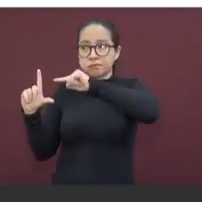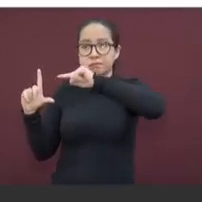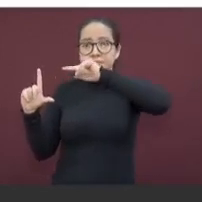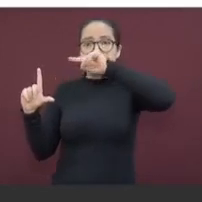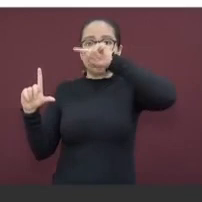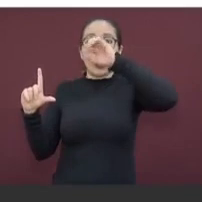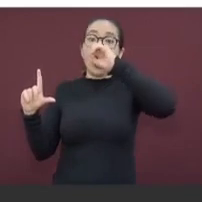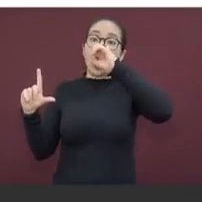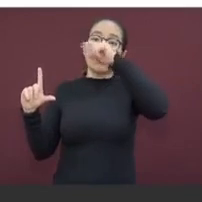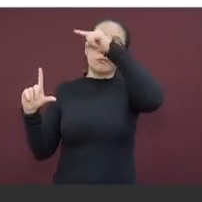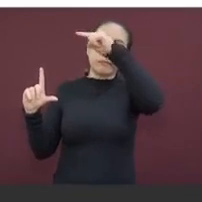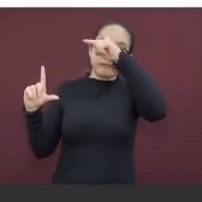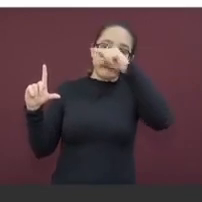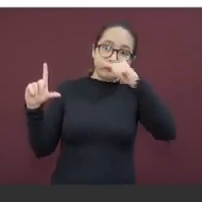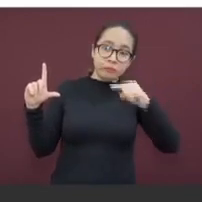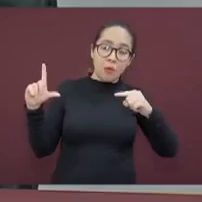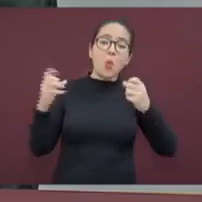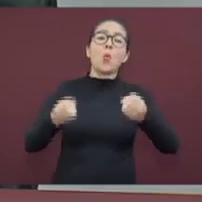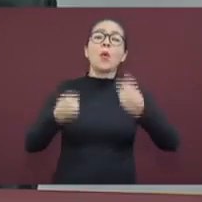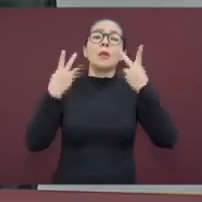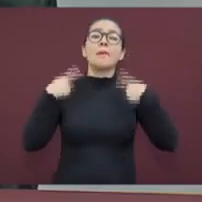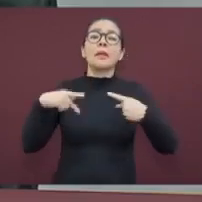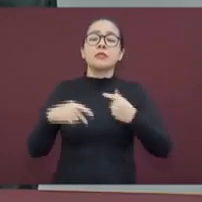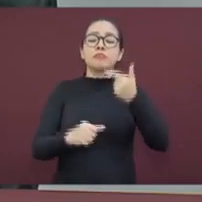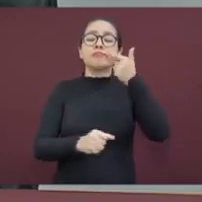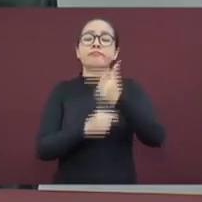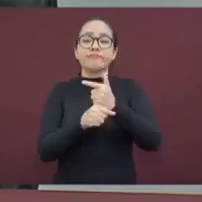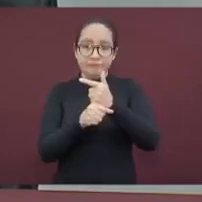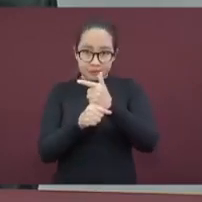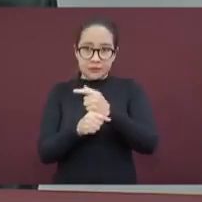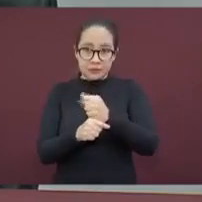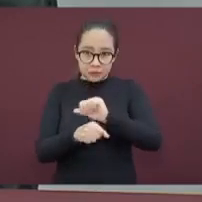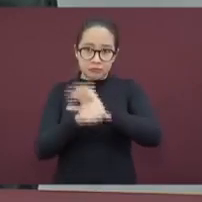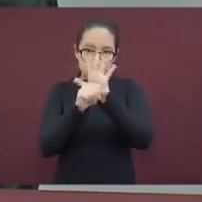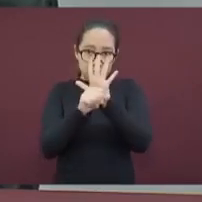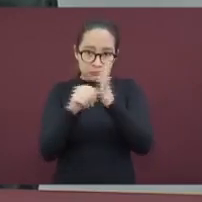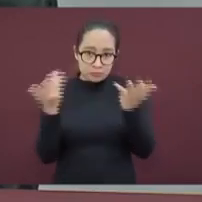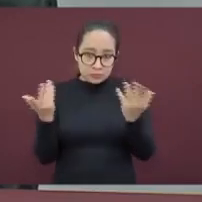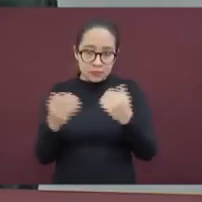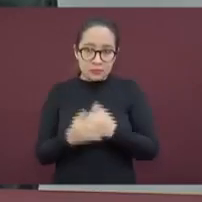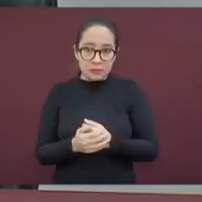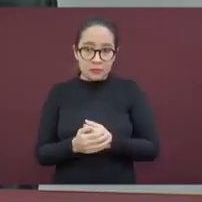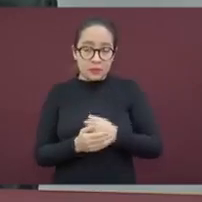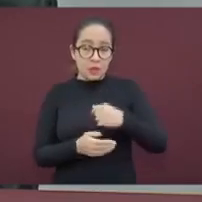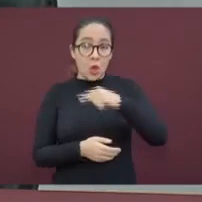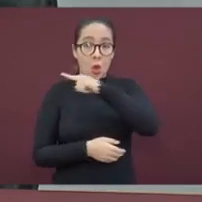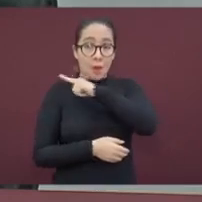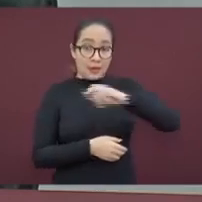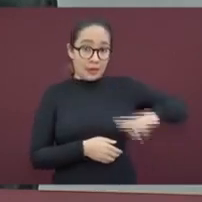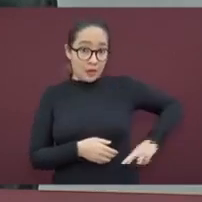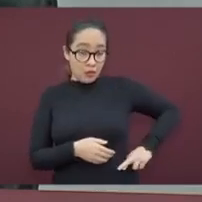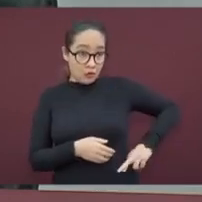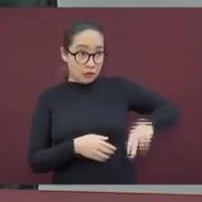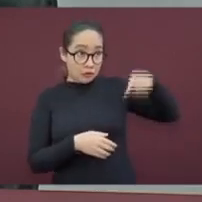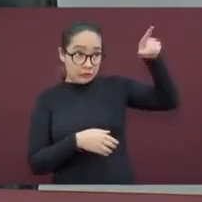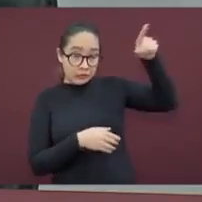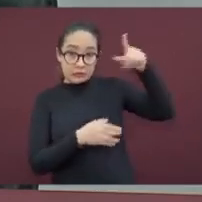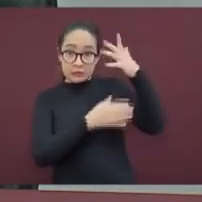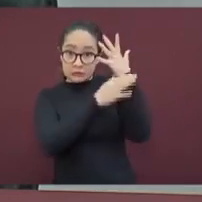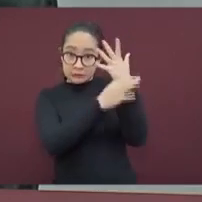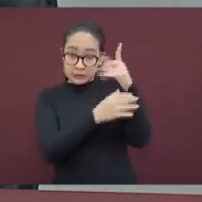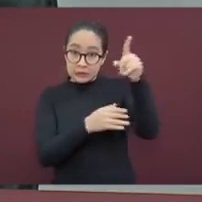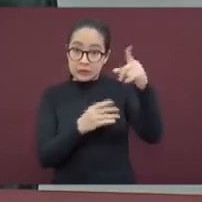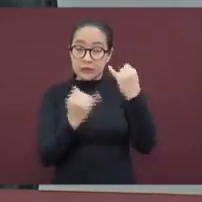casos están siendo positivos por instrucción del gobernador en acuerdo con el comité técnico estamos